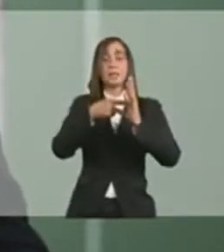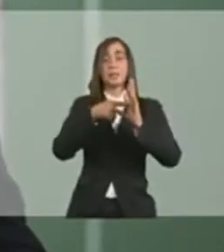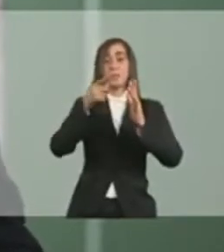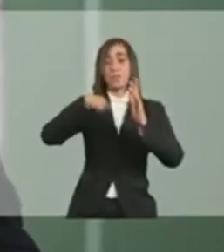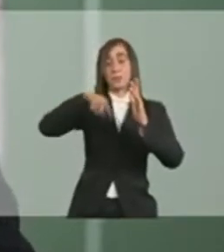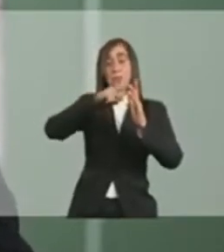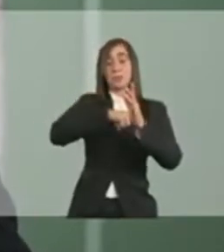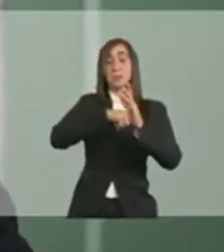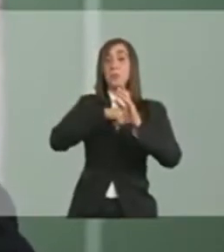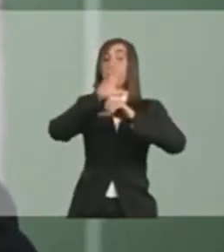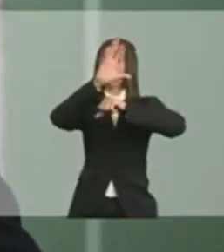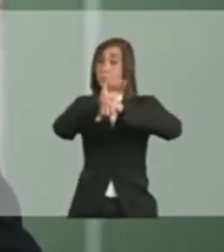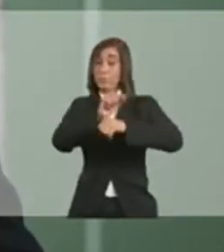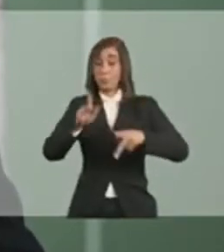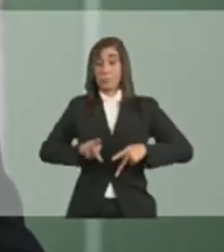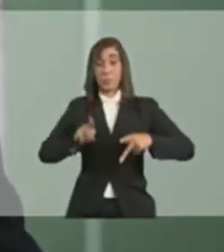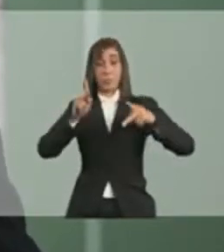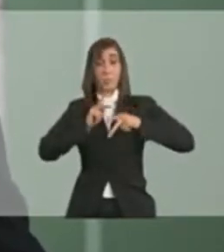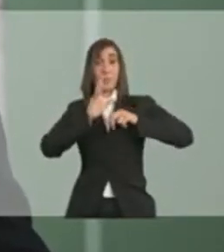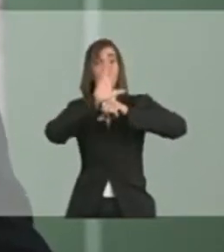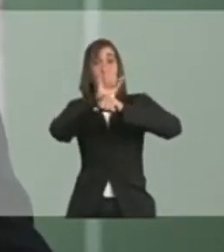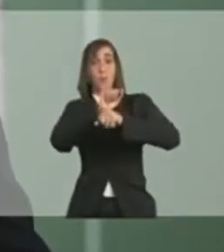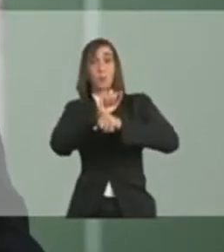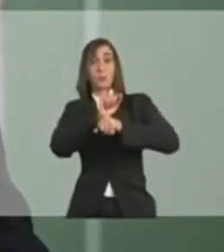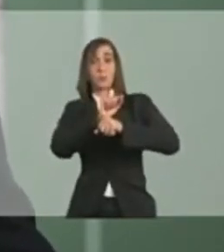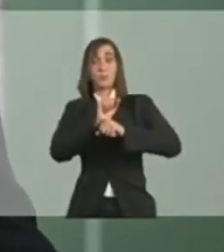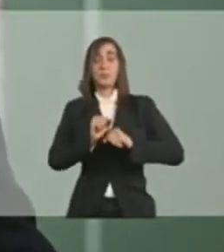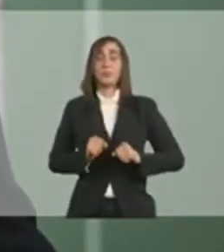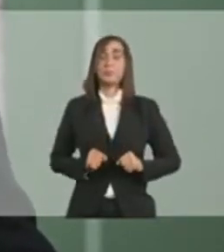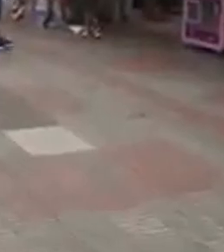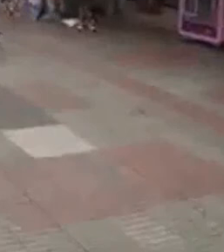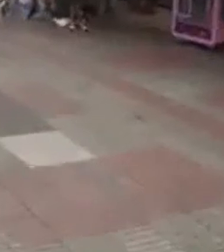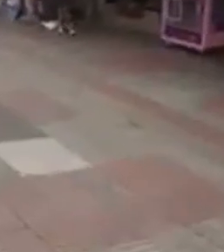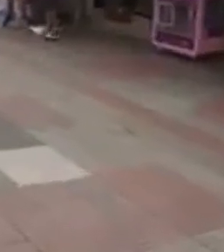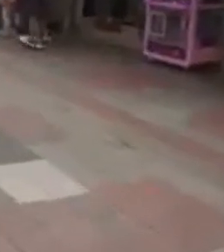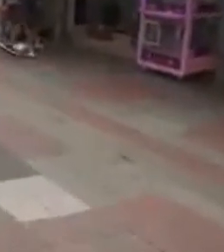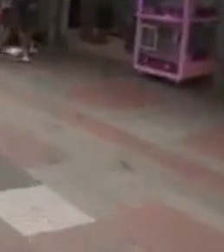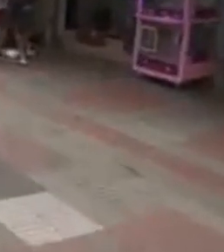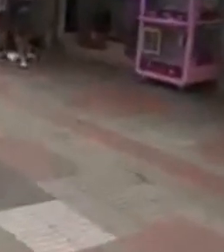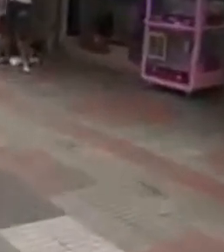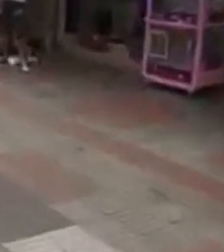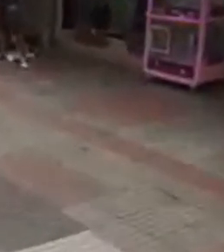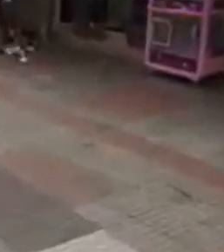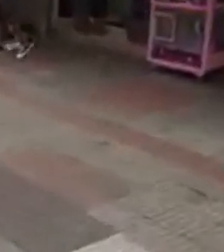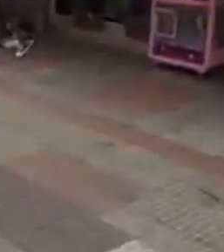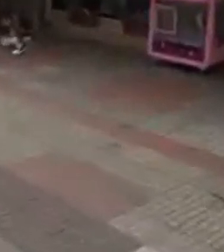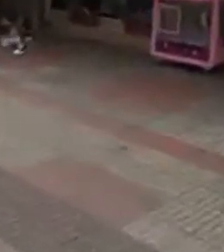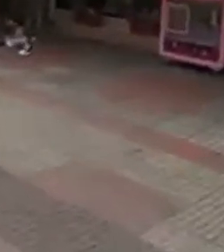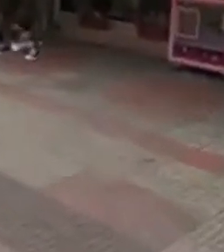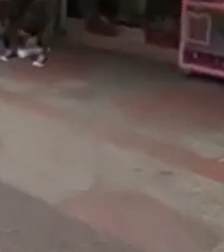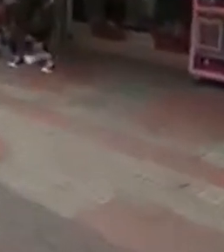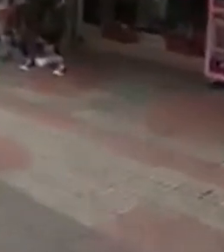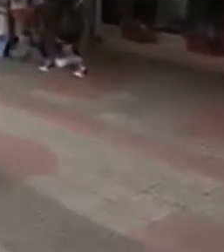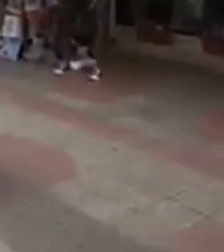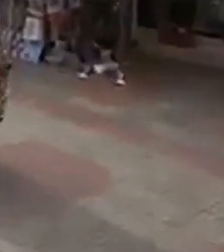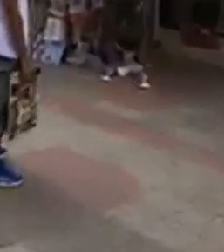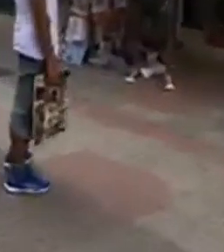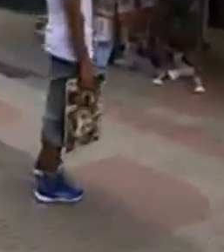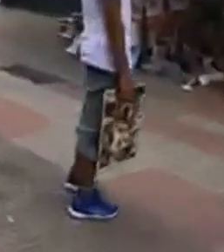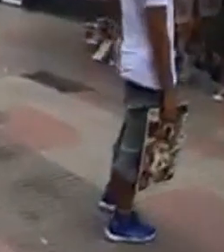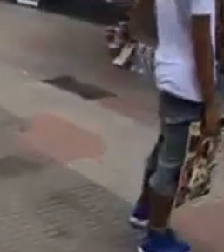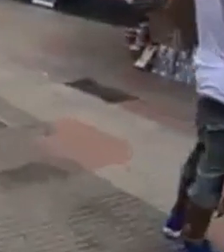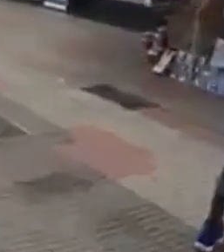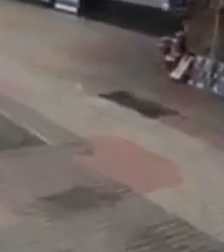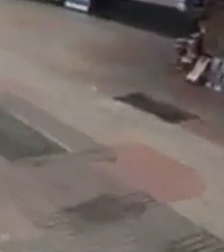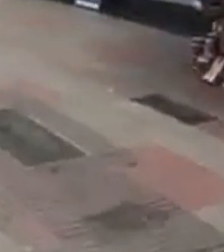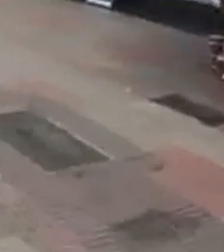de ir retornando cierto nivel de normalidad. Esto así porque la población se mantenía en expectativa de cómo seguiríamos viviendo frente a la crisis